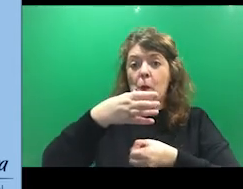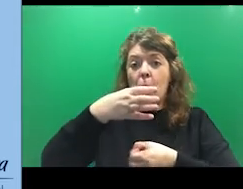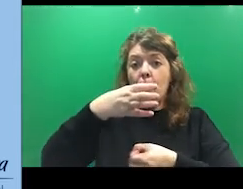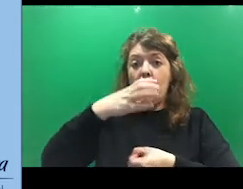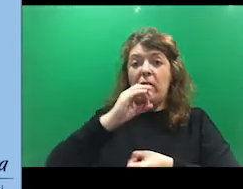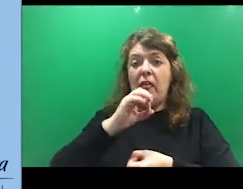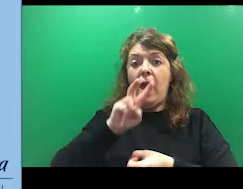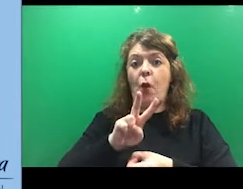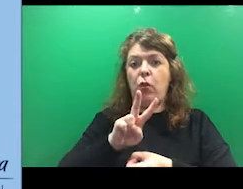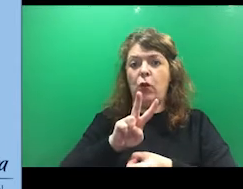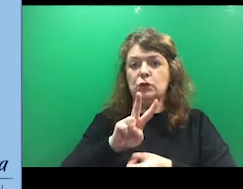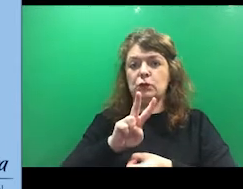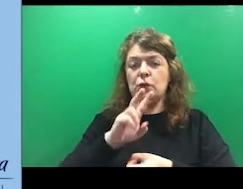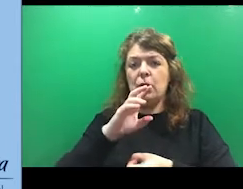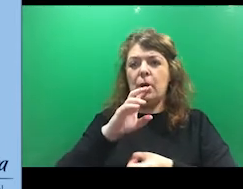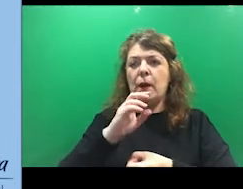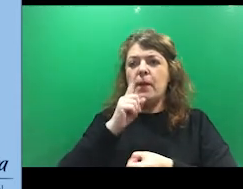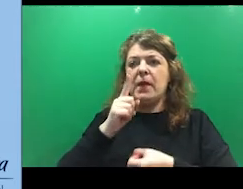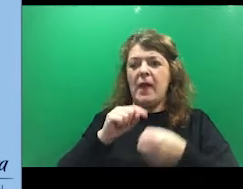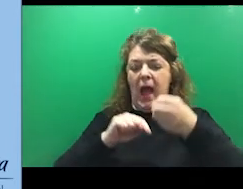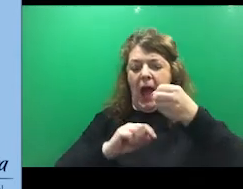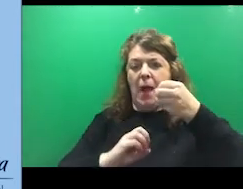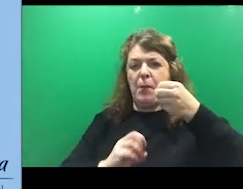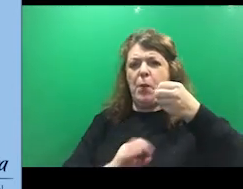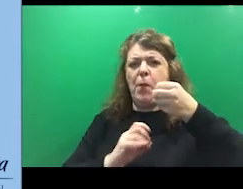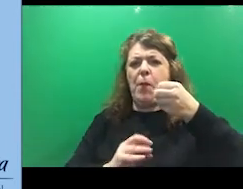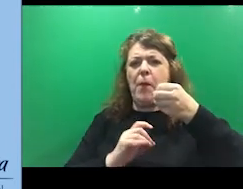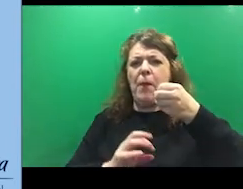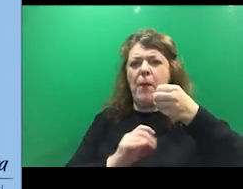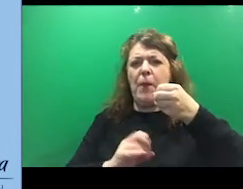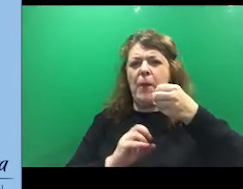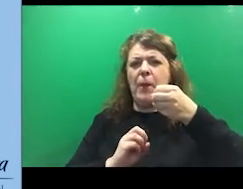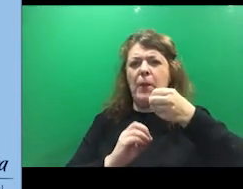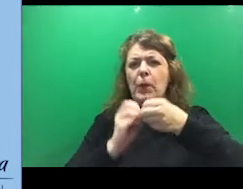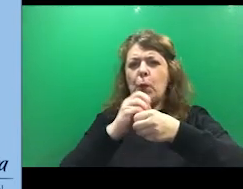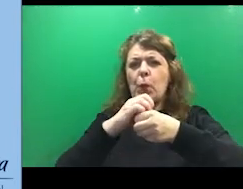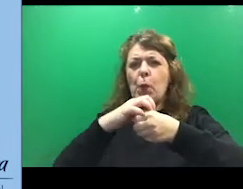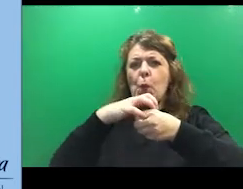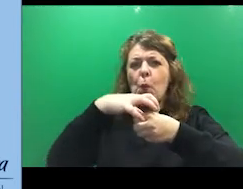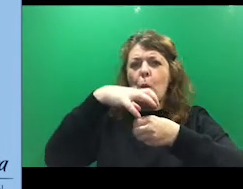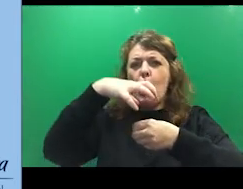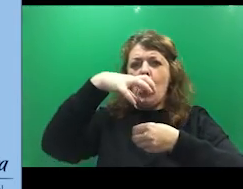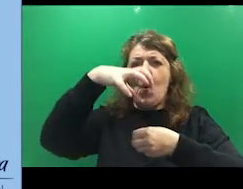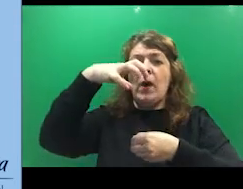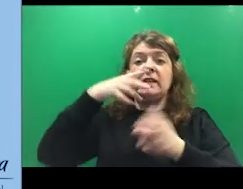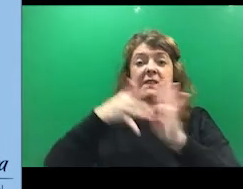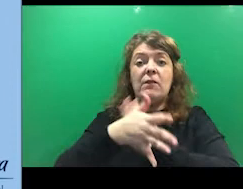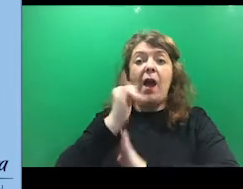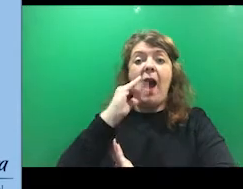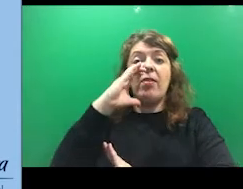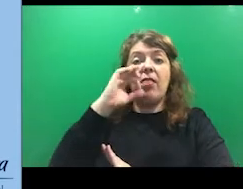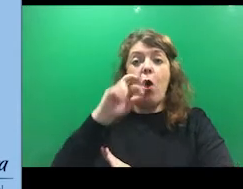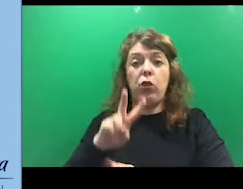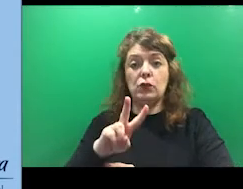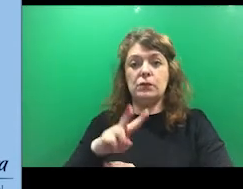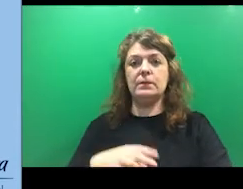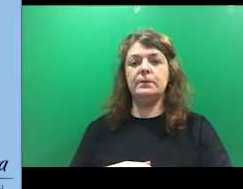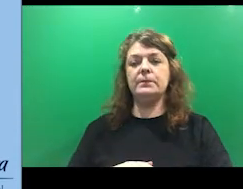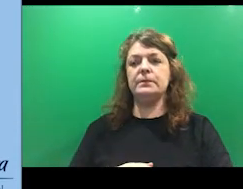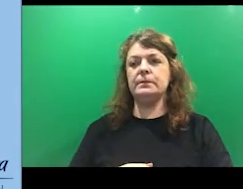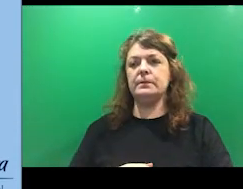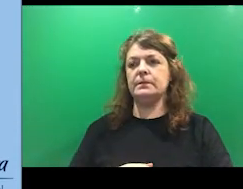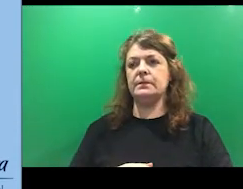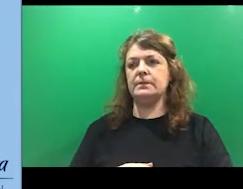Se está generando el CO2 porque vemos que empieza a producirse burbujitas y se hincha nuestro globo.